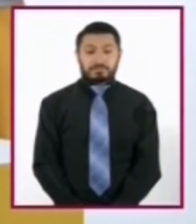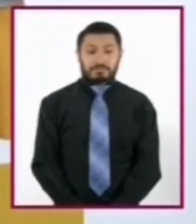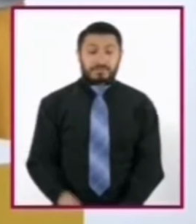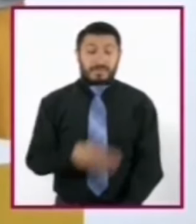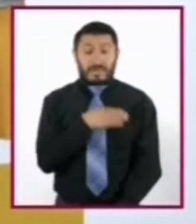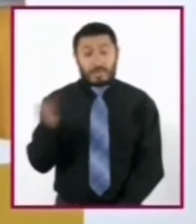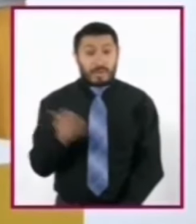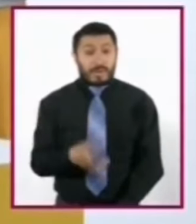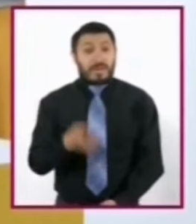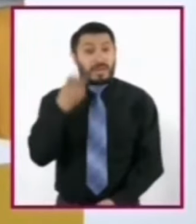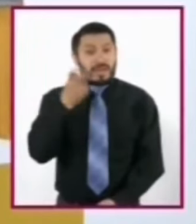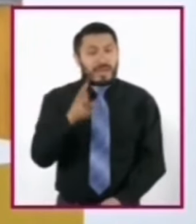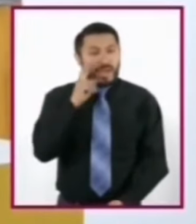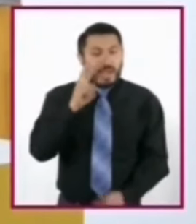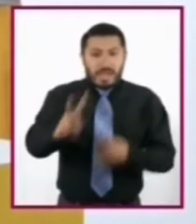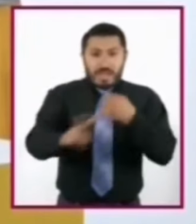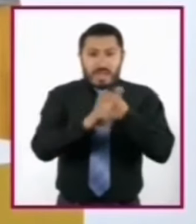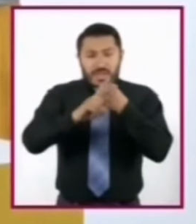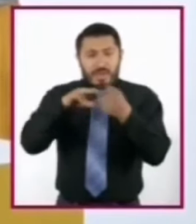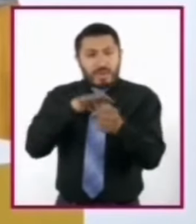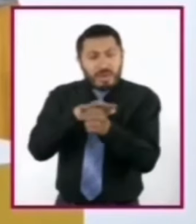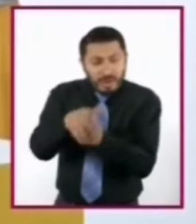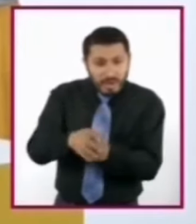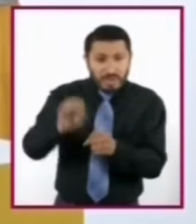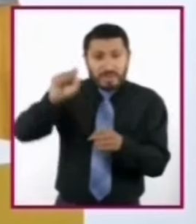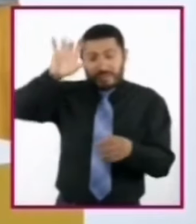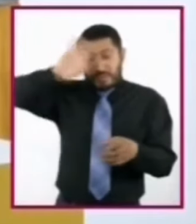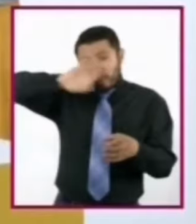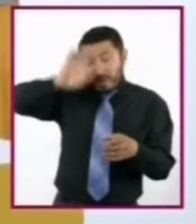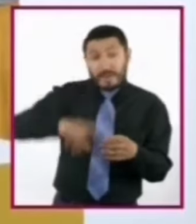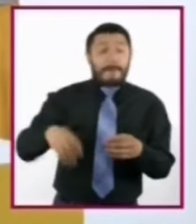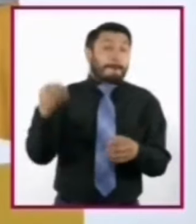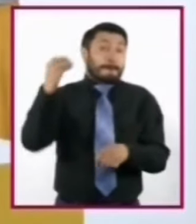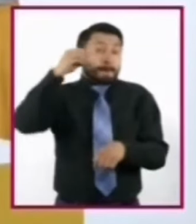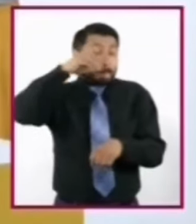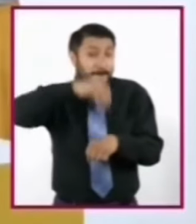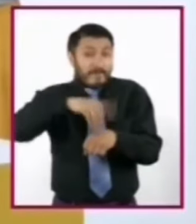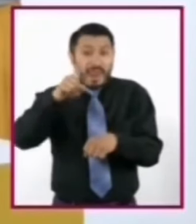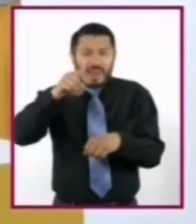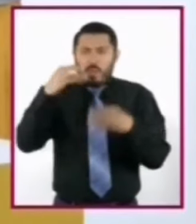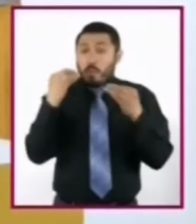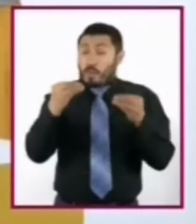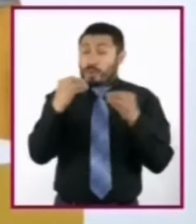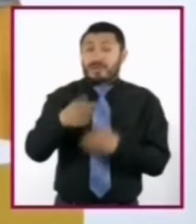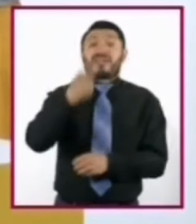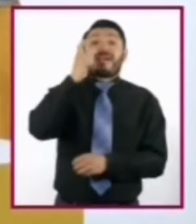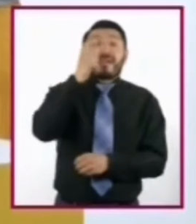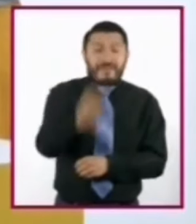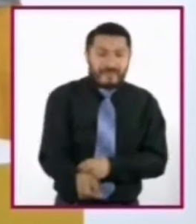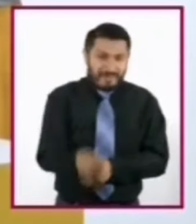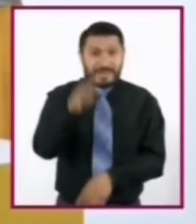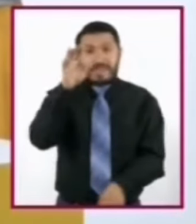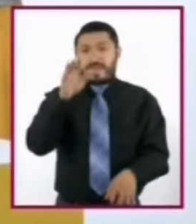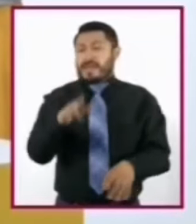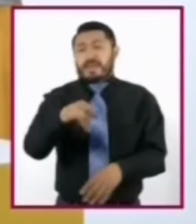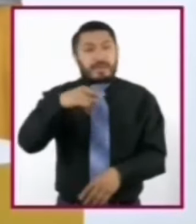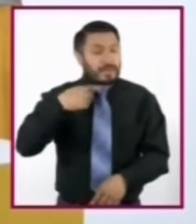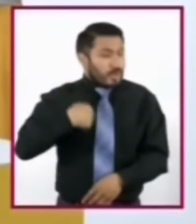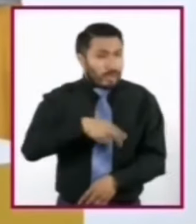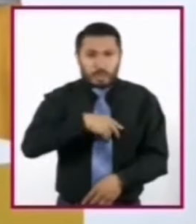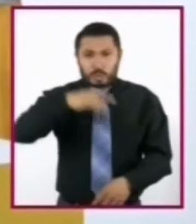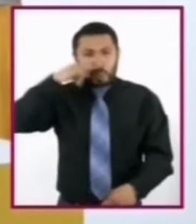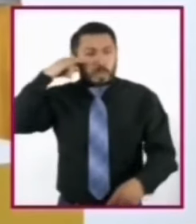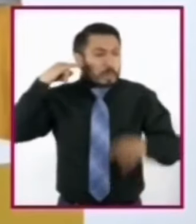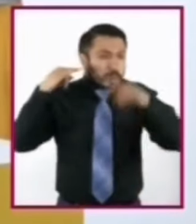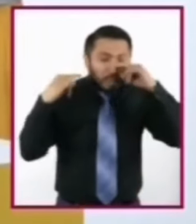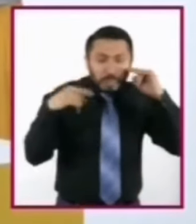A pesar de que el vaso se veía lleno por la sal, le cupo bastante agua. Eso quiere decir que, aunque no lo veíamos entre